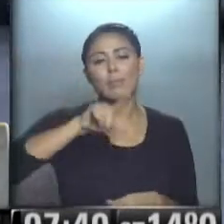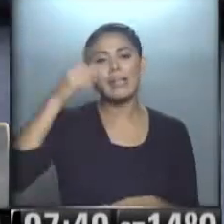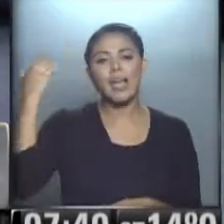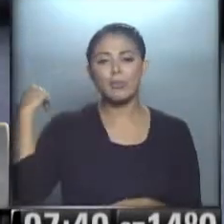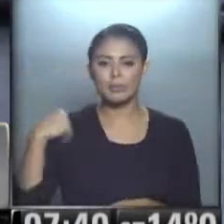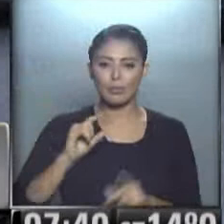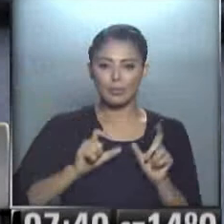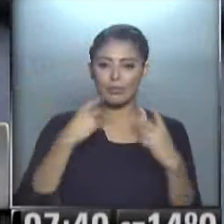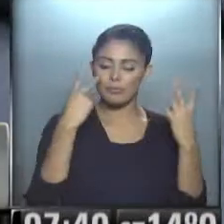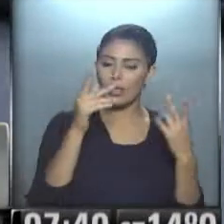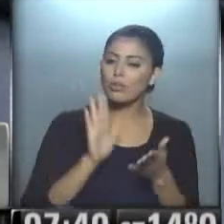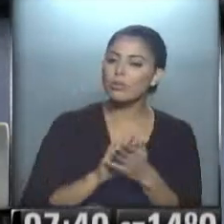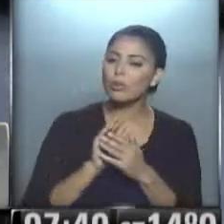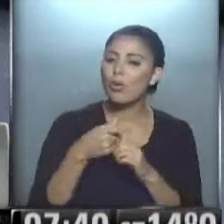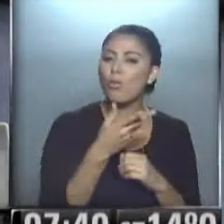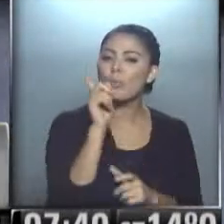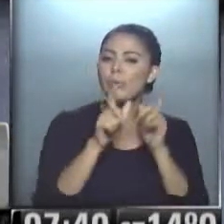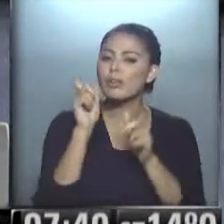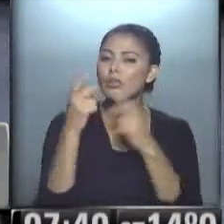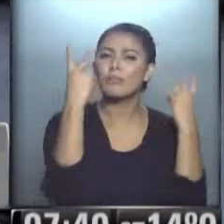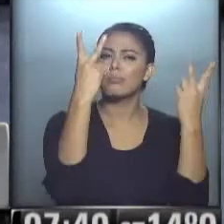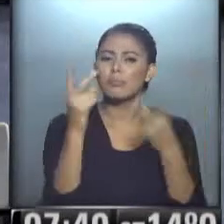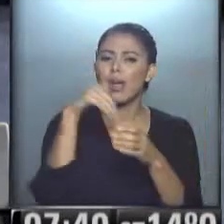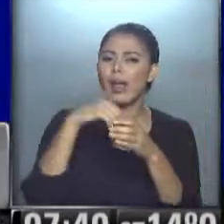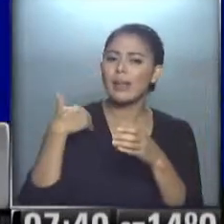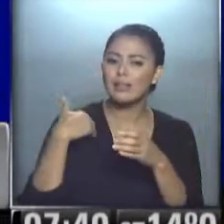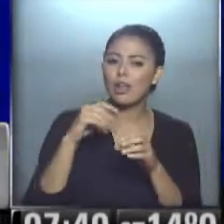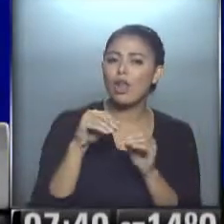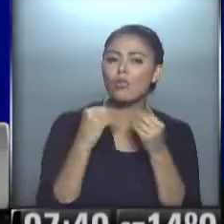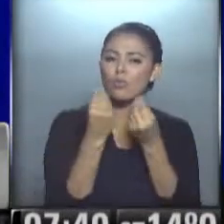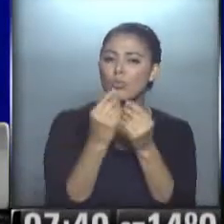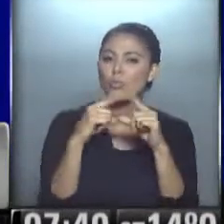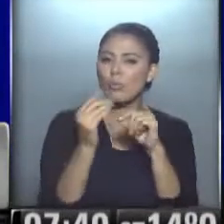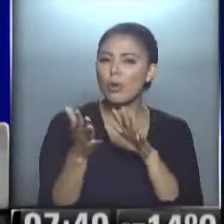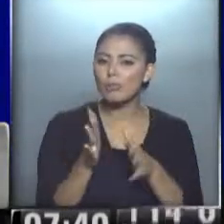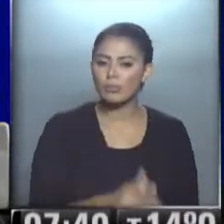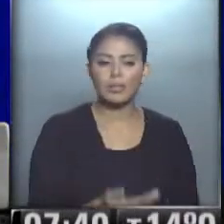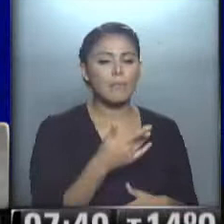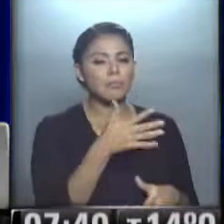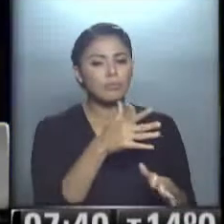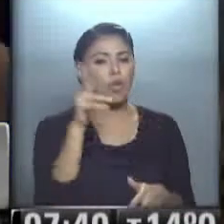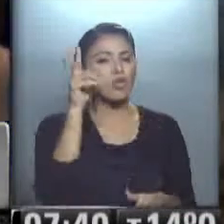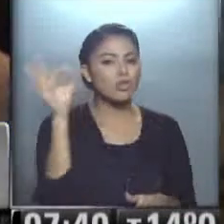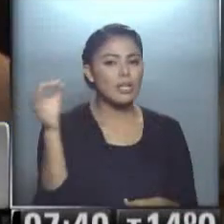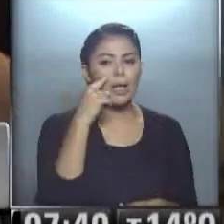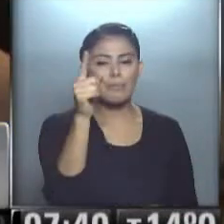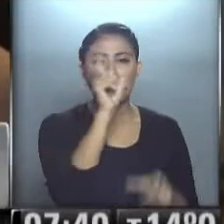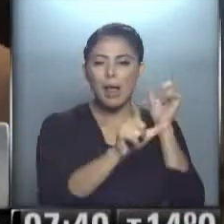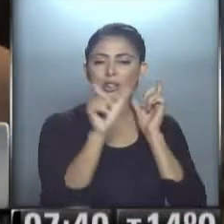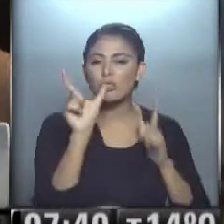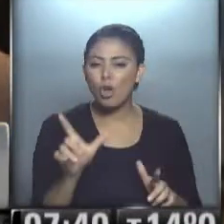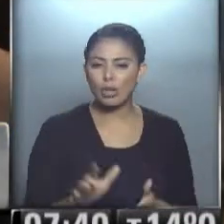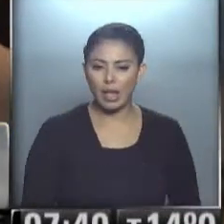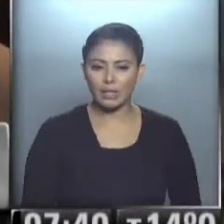pasado con respecto al número de personas que se van a mover en el interior del país cuáles son los números que se manejan llegaremos posiblemente a las 800.000 personas un